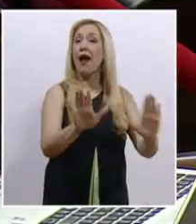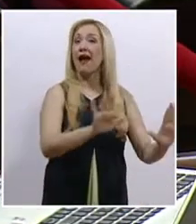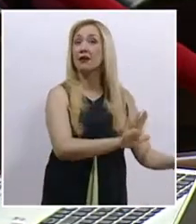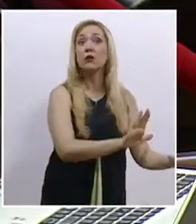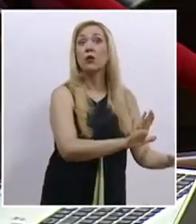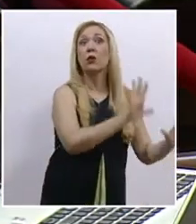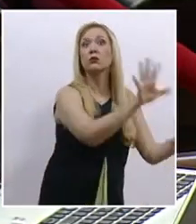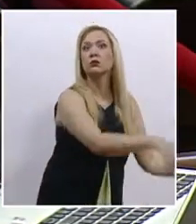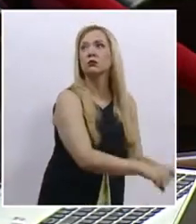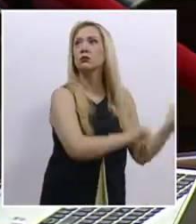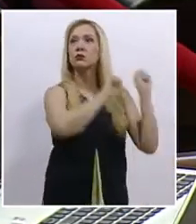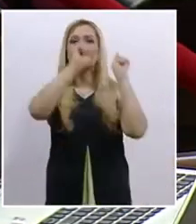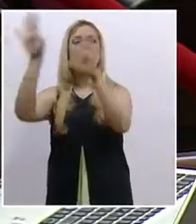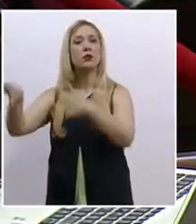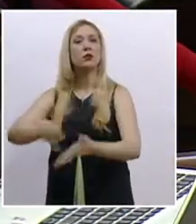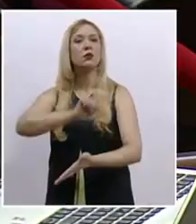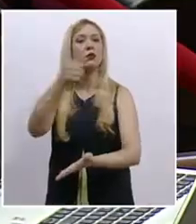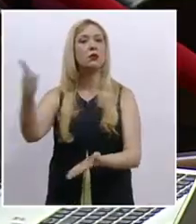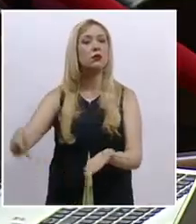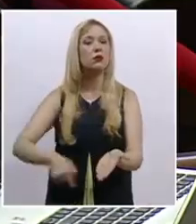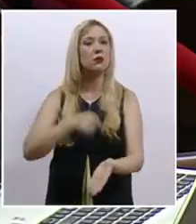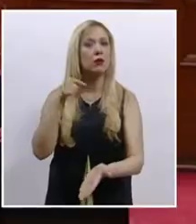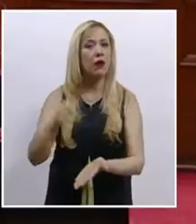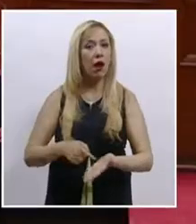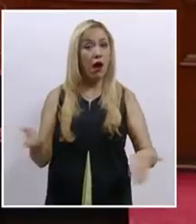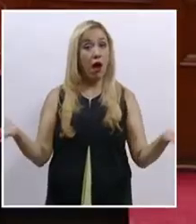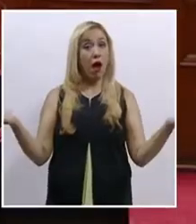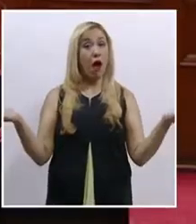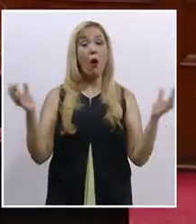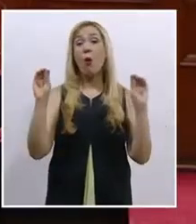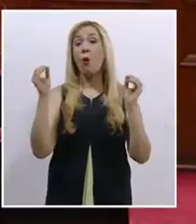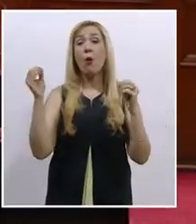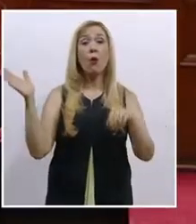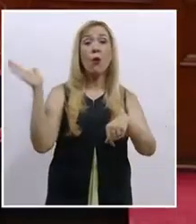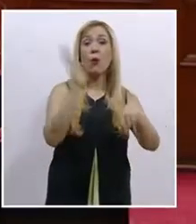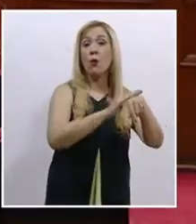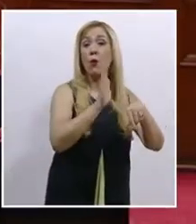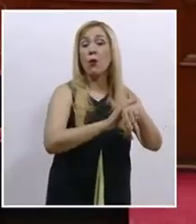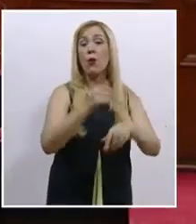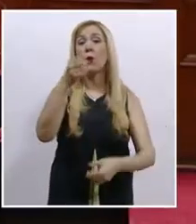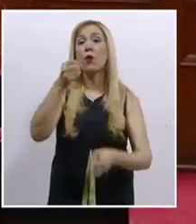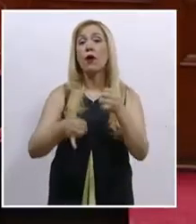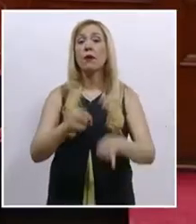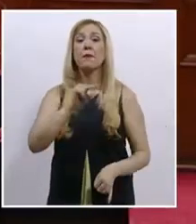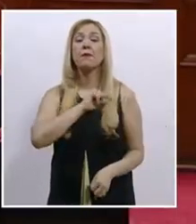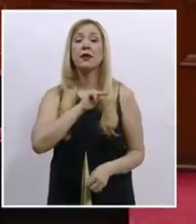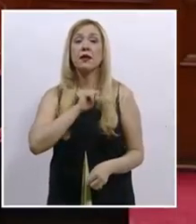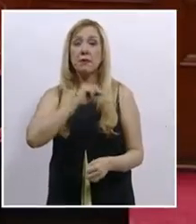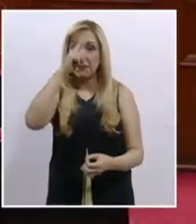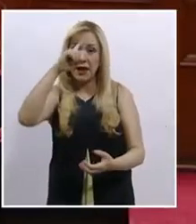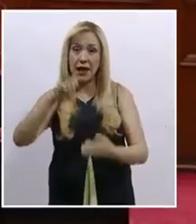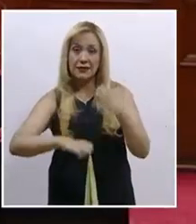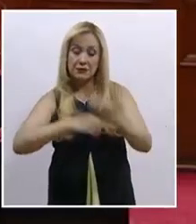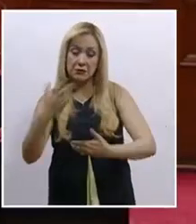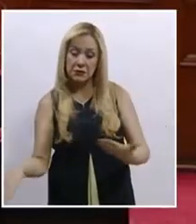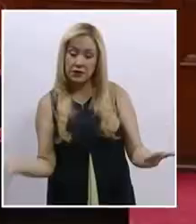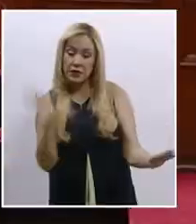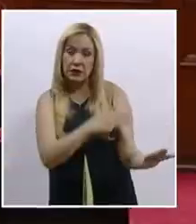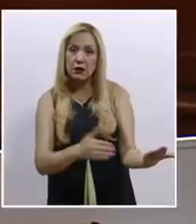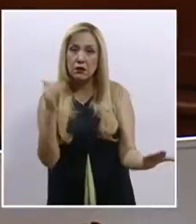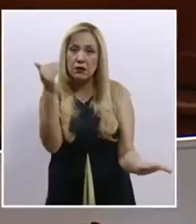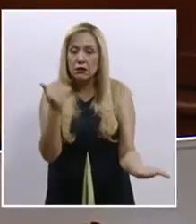fueron trasladadas a otro lugar. Esta información no fue entregada al juez de distrito en la integración del expediente